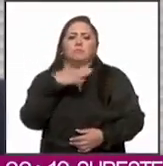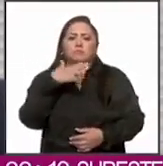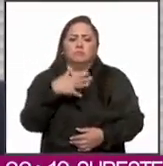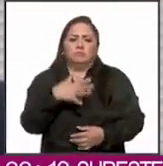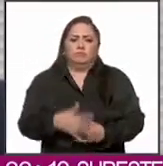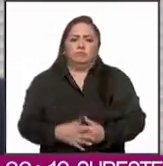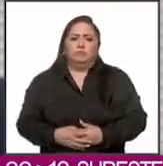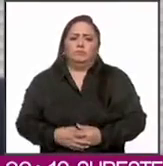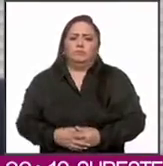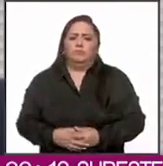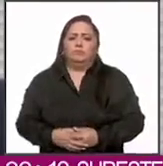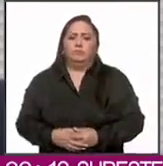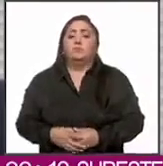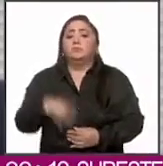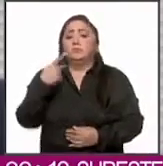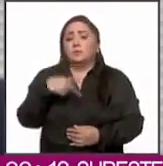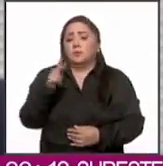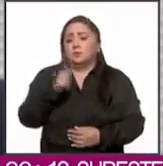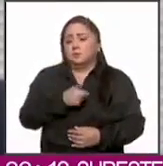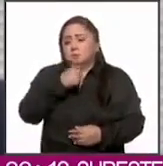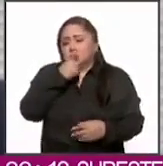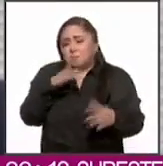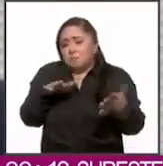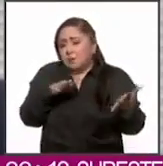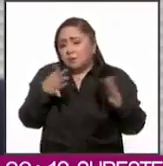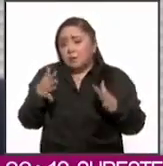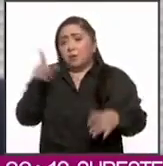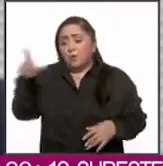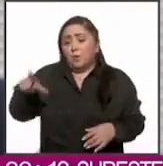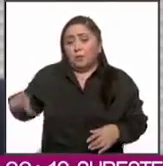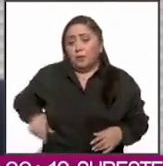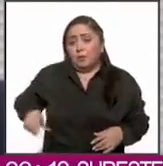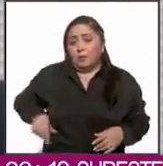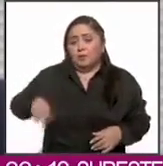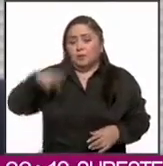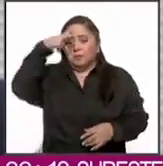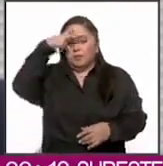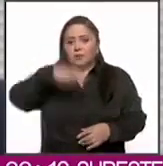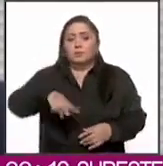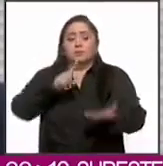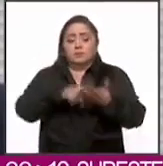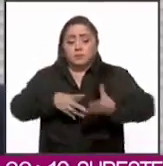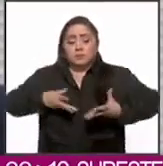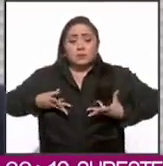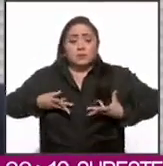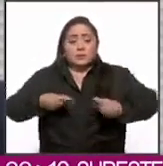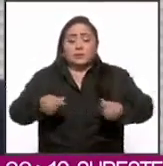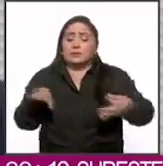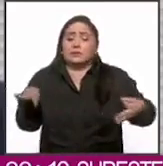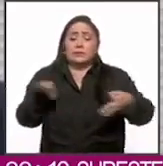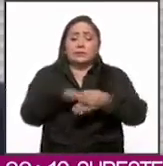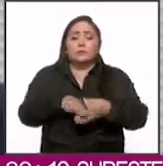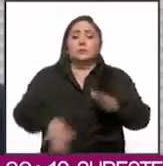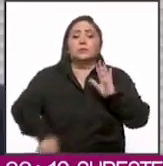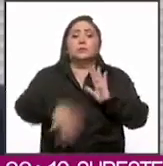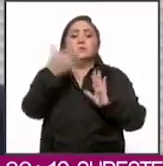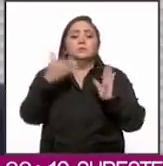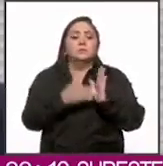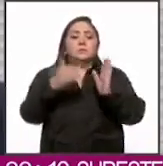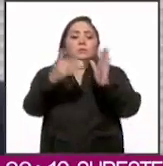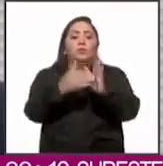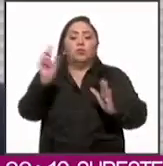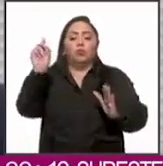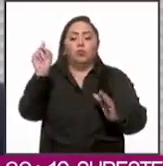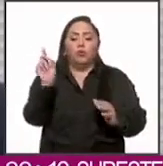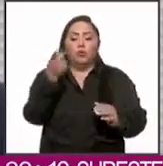prácticas negligentes. Según estimados, el gobierno de México ha gastado cerca de 15 mil millones de